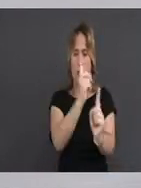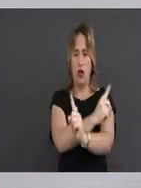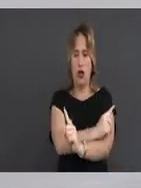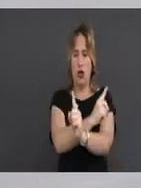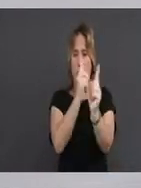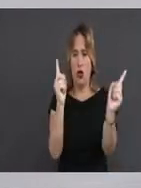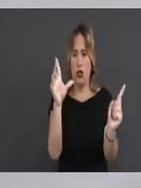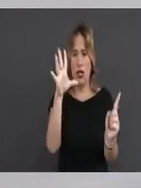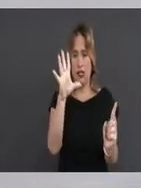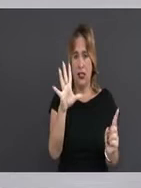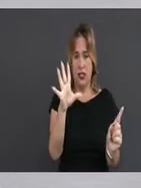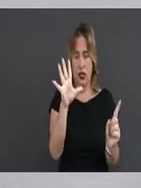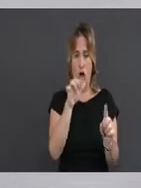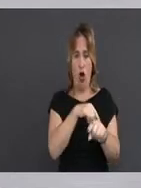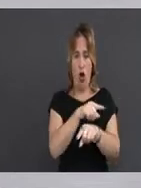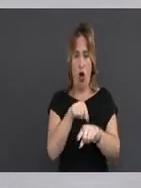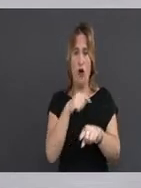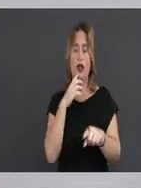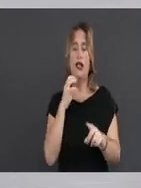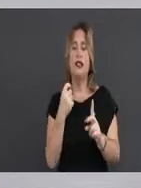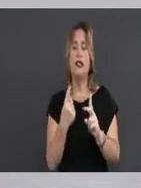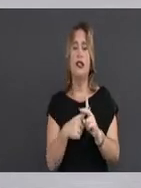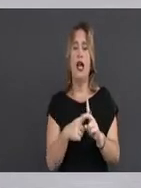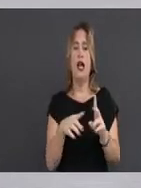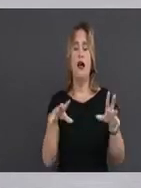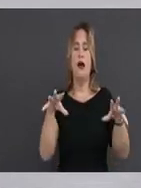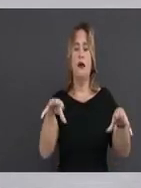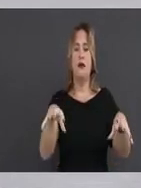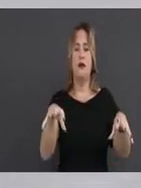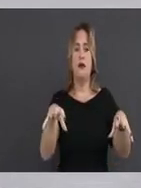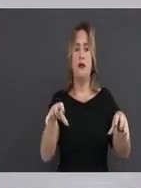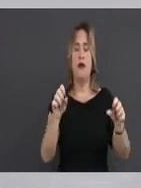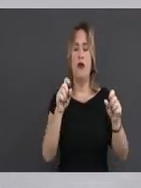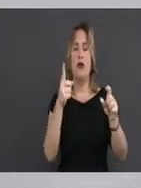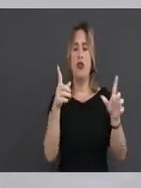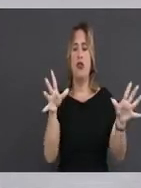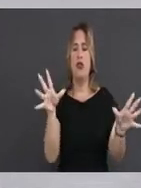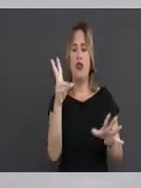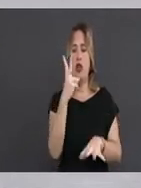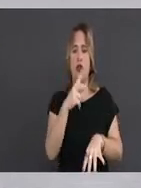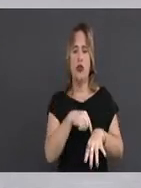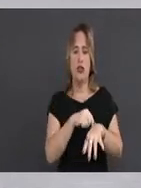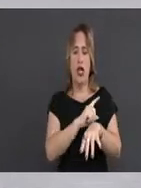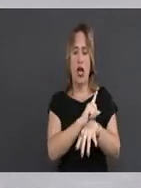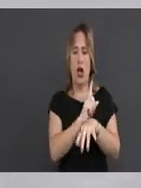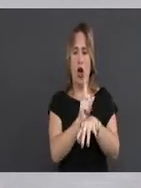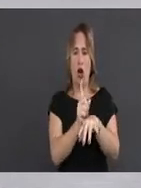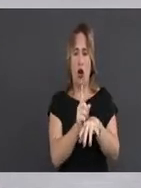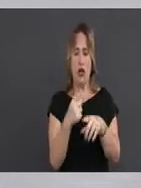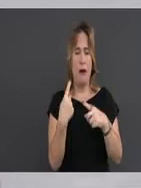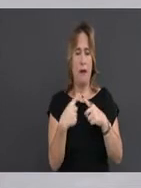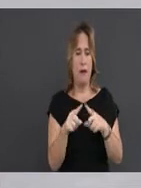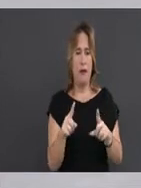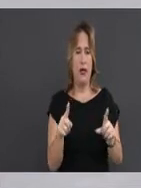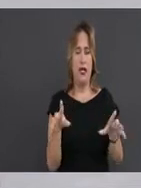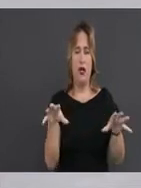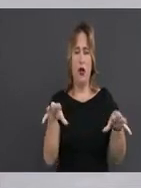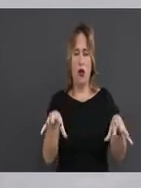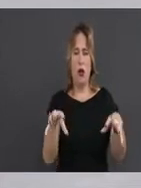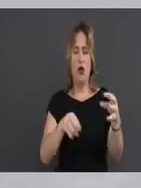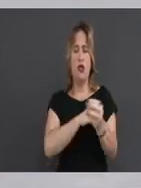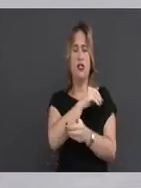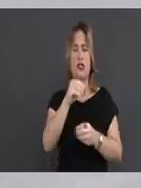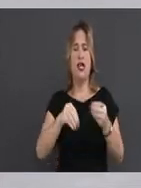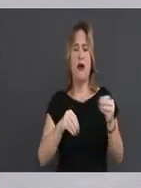horas los bloques. Inicialmente habíamos decidido aquí en el programa que fueran 12 horas por una rotación que hicimos, pero bueno, se cambió